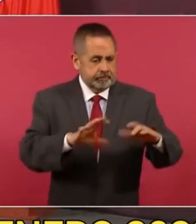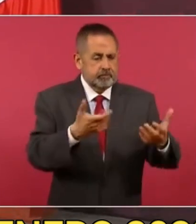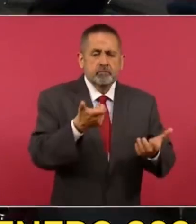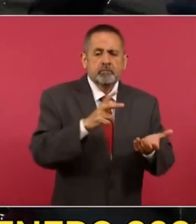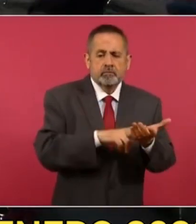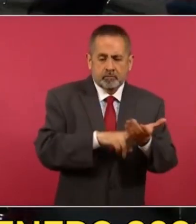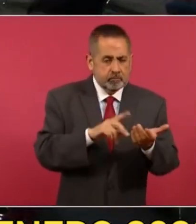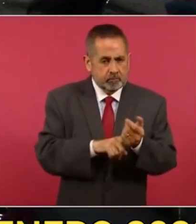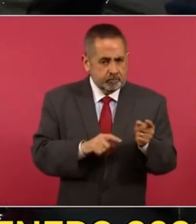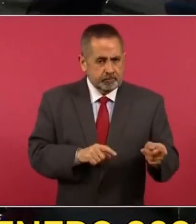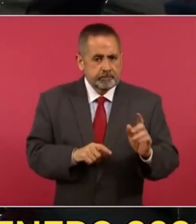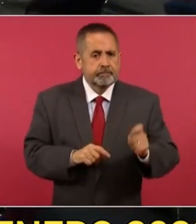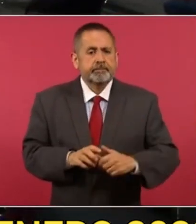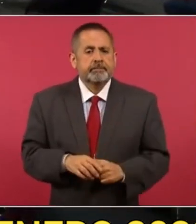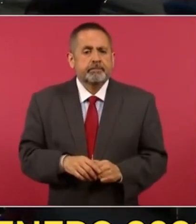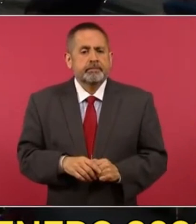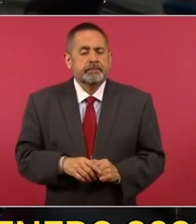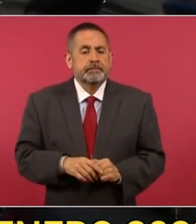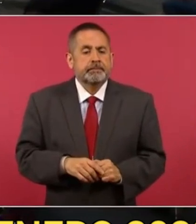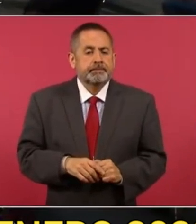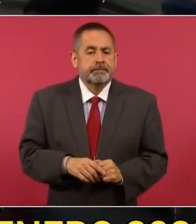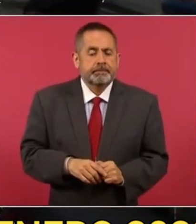canasta. Y está ya